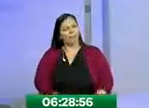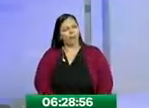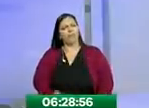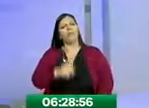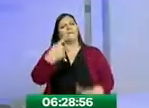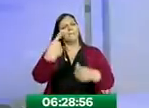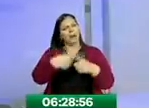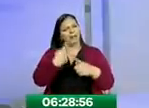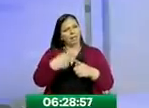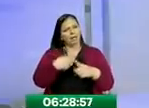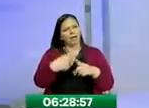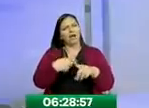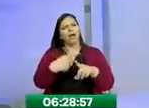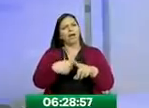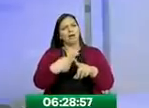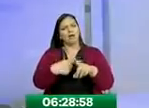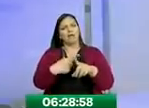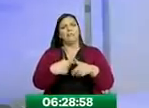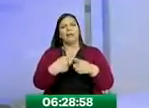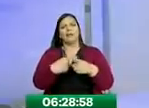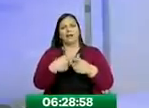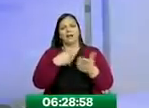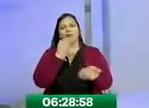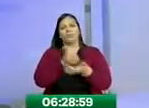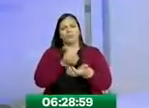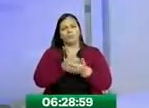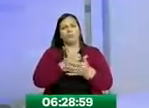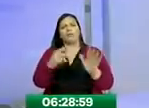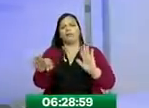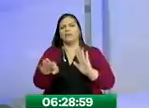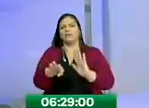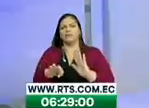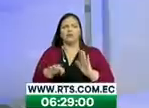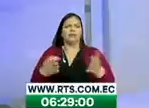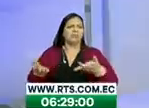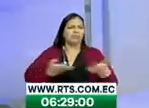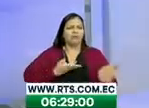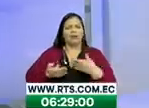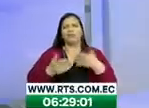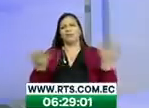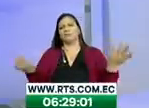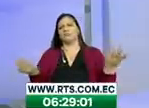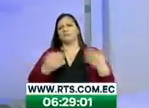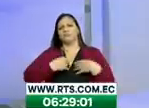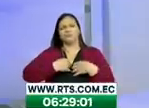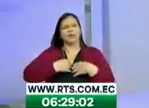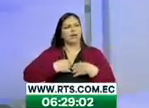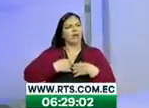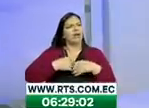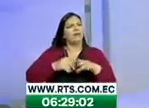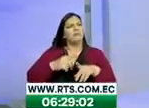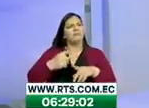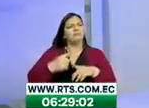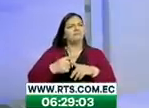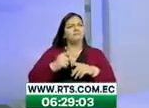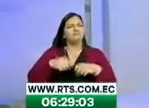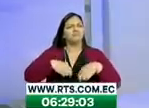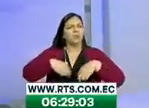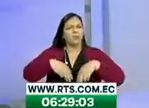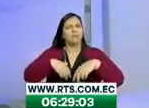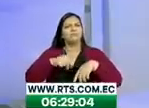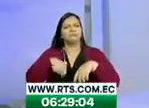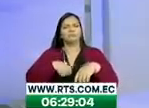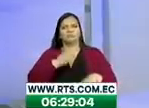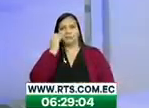va a regir a partir de mañana por intermedio de la circulación vehicular. Los números impares podrán circular los lunes,